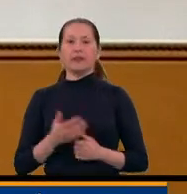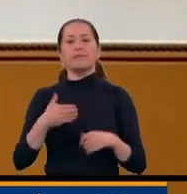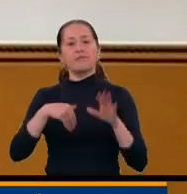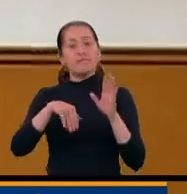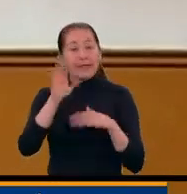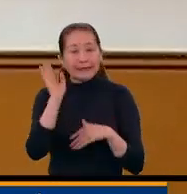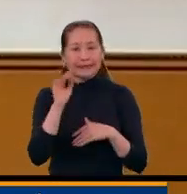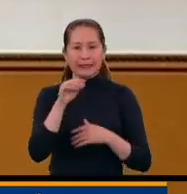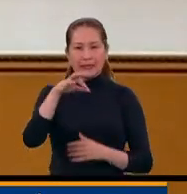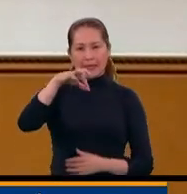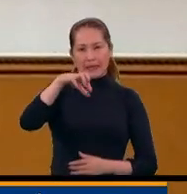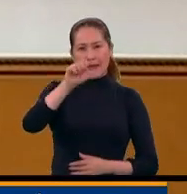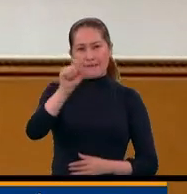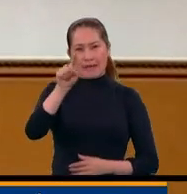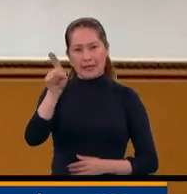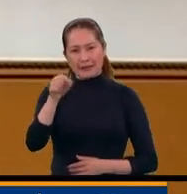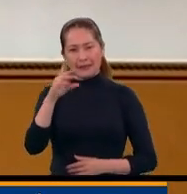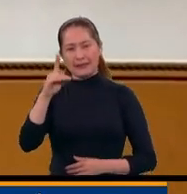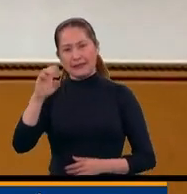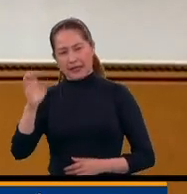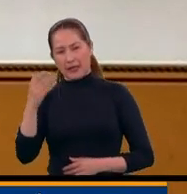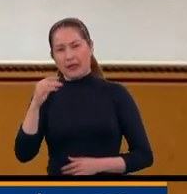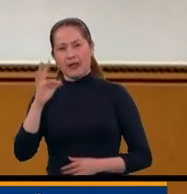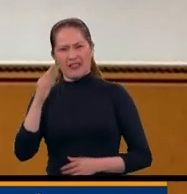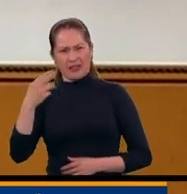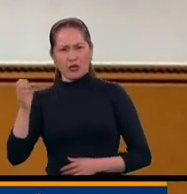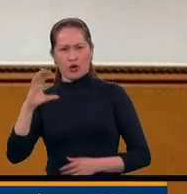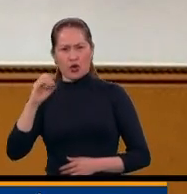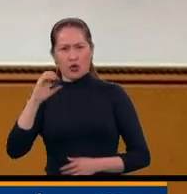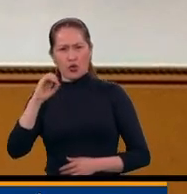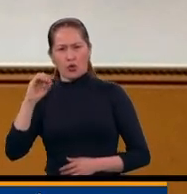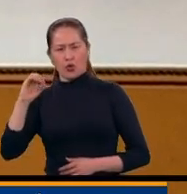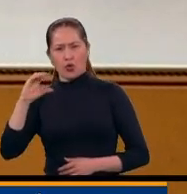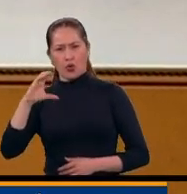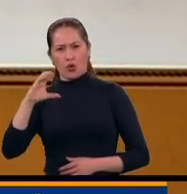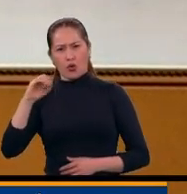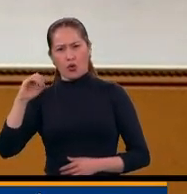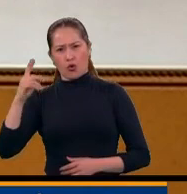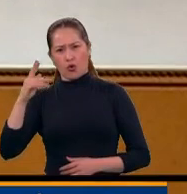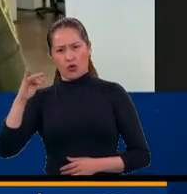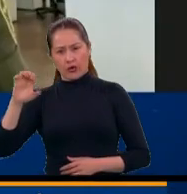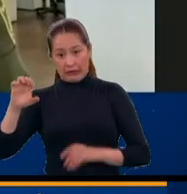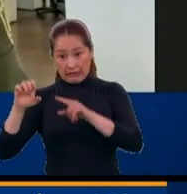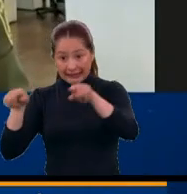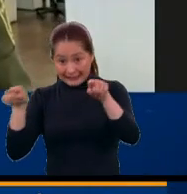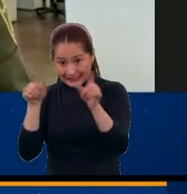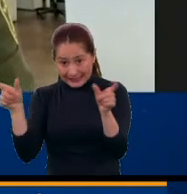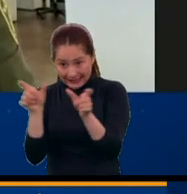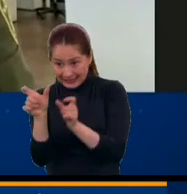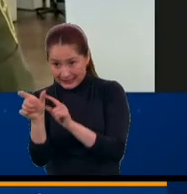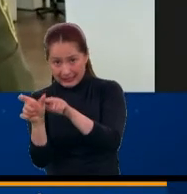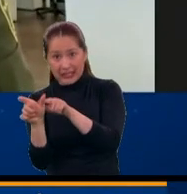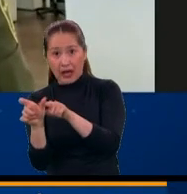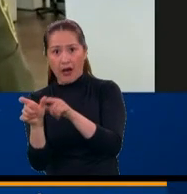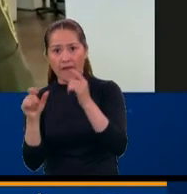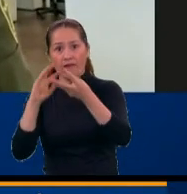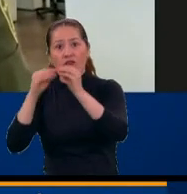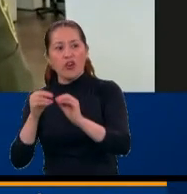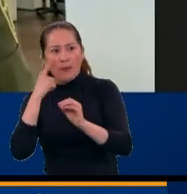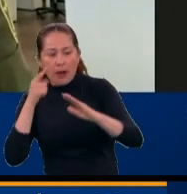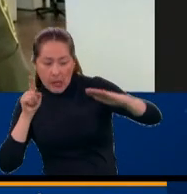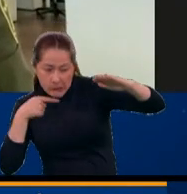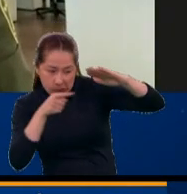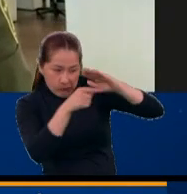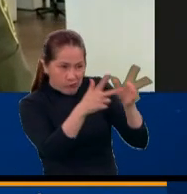son vulnerabilidades que identifican y que puedan estar explotando estas organizaciones criminales, mientras las industrias y las organizaciones